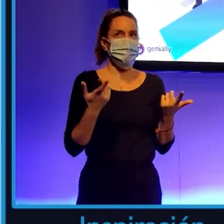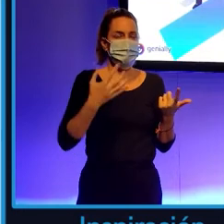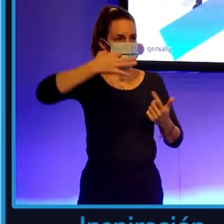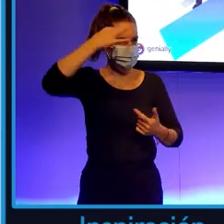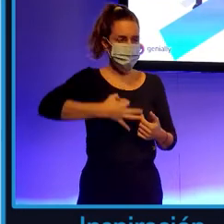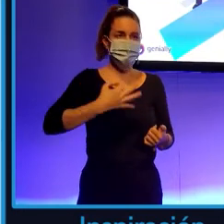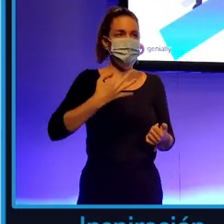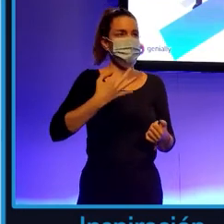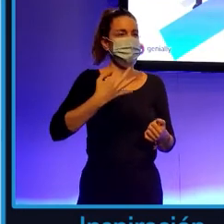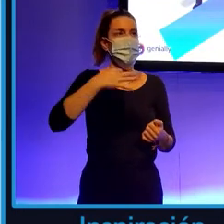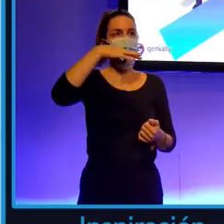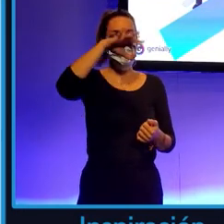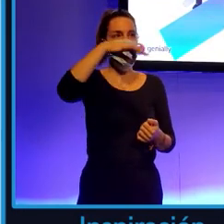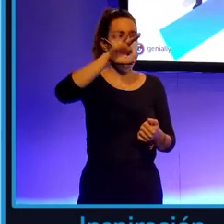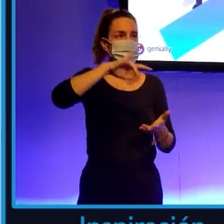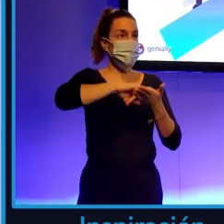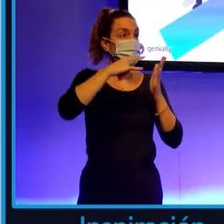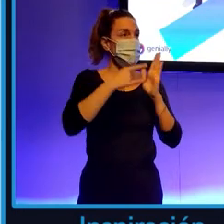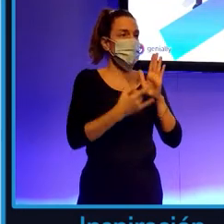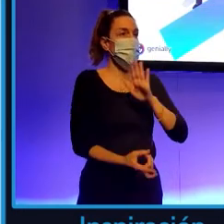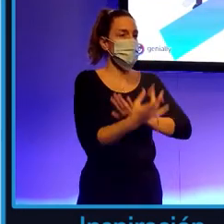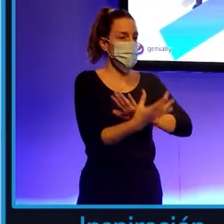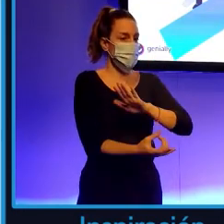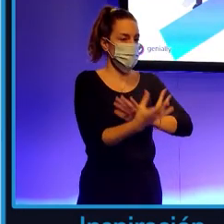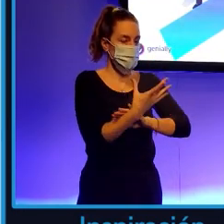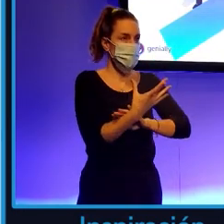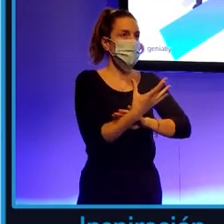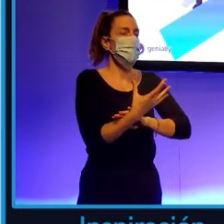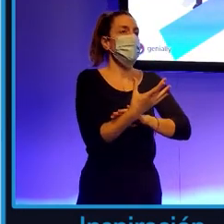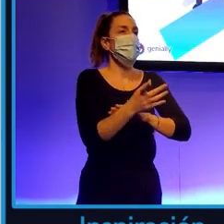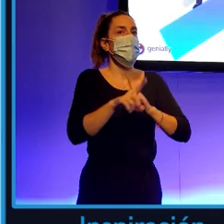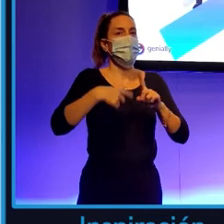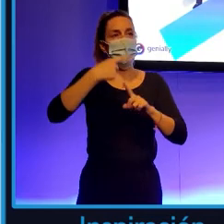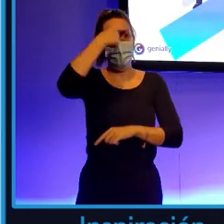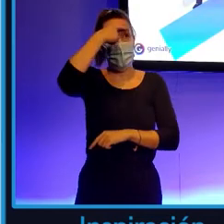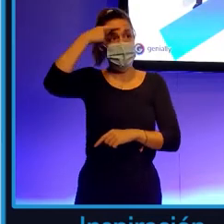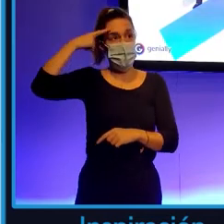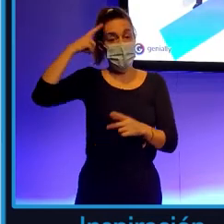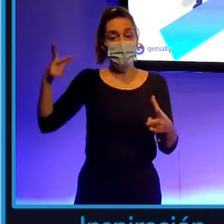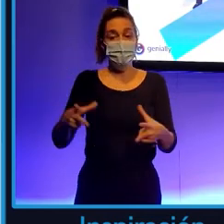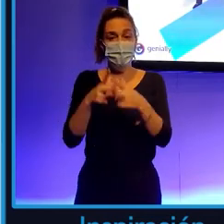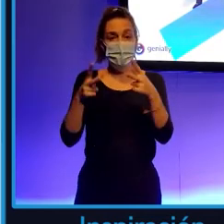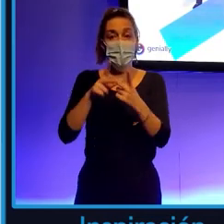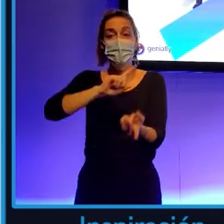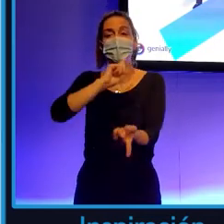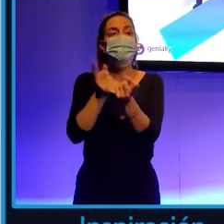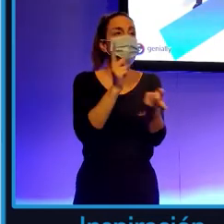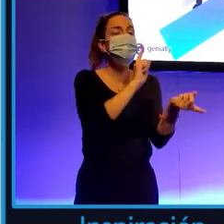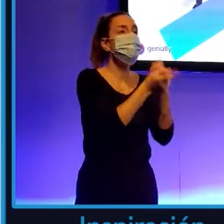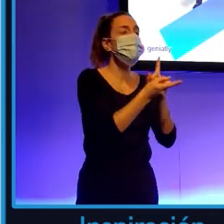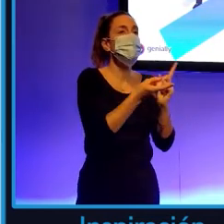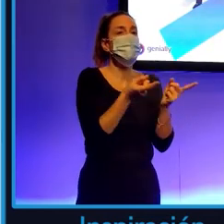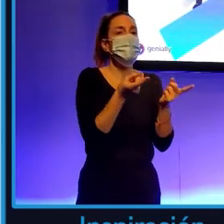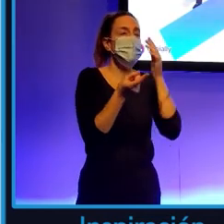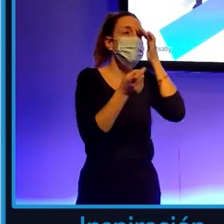que es lo único que puede cambiar un sistema productivo y lo único que puede cambiar la mentalidad de una sociedad es la educación y por ahí